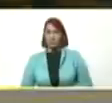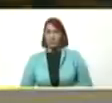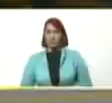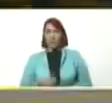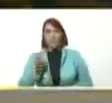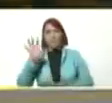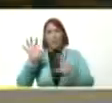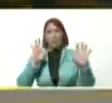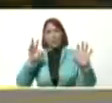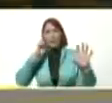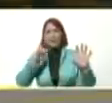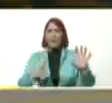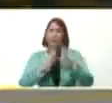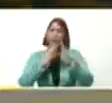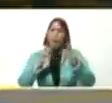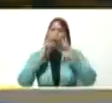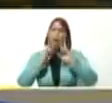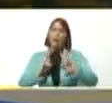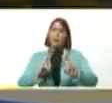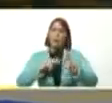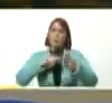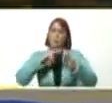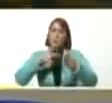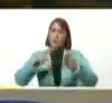todo limpio, pintadito y arregladito.